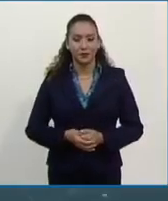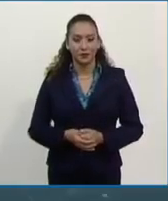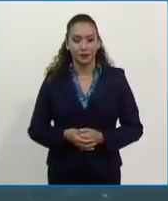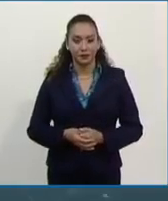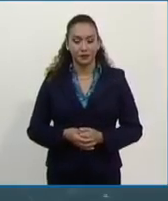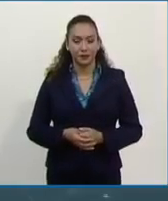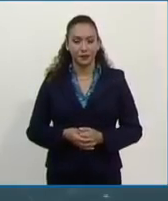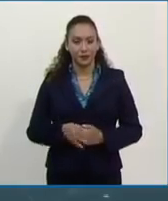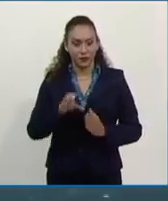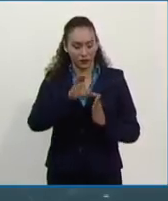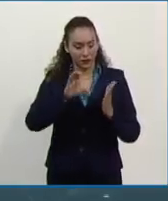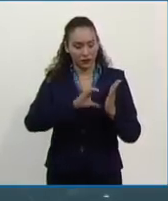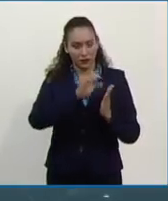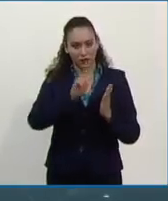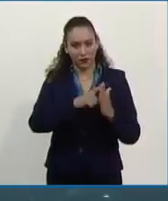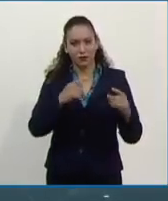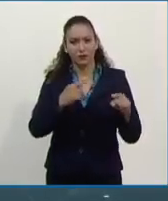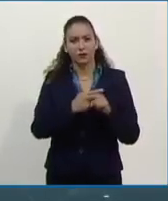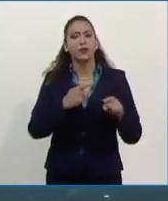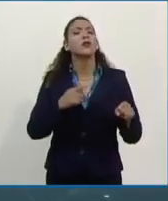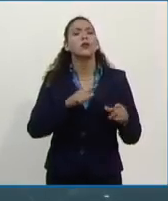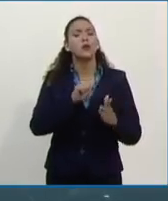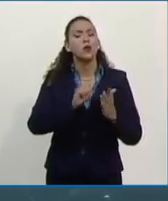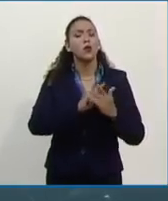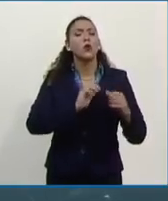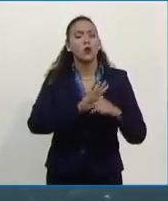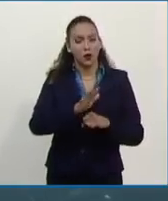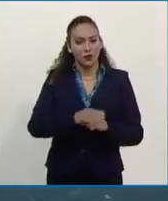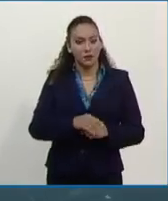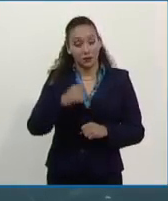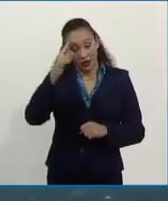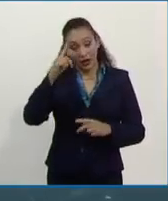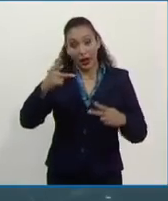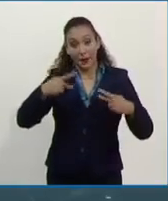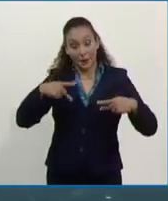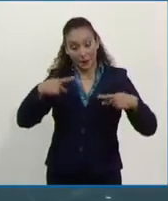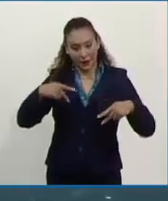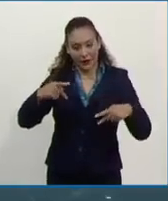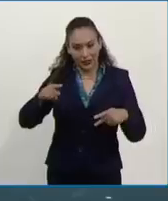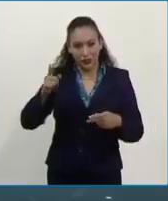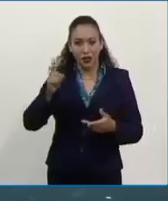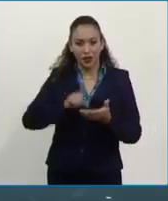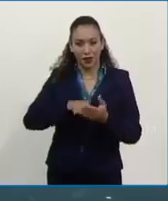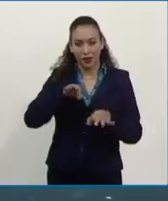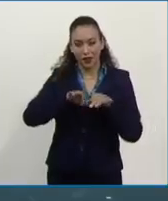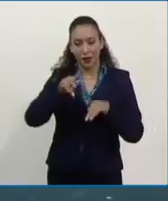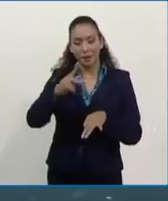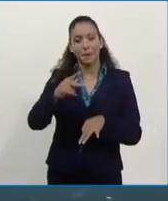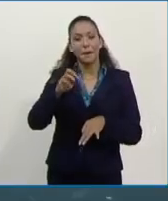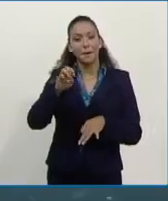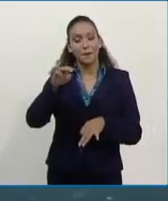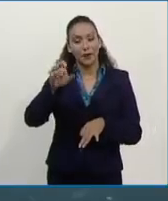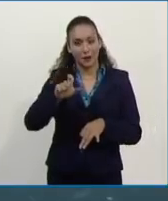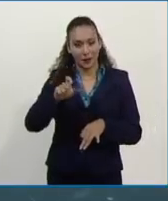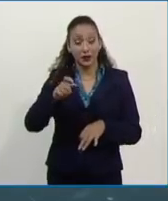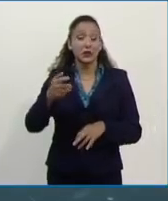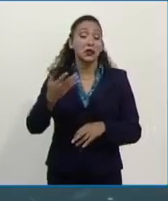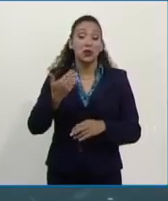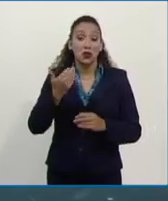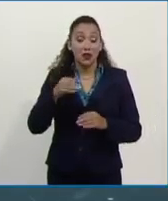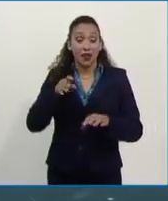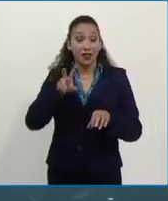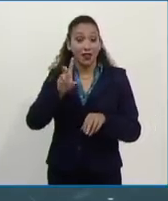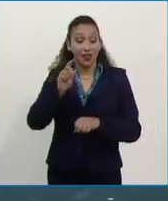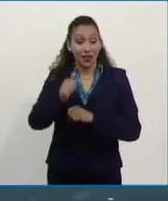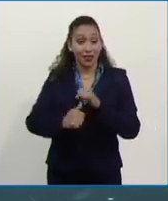Es inconstitucional negar una pensión reducida por vejez a personal de confianza de Pemex que no cuente con 30 años de